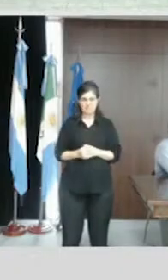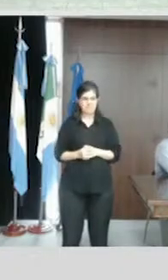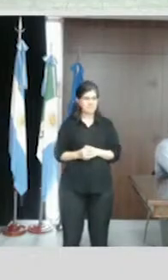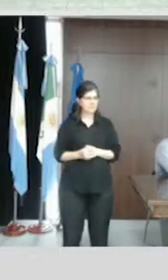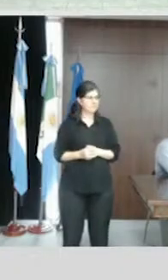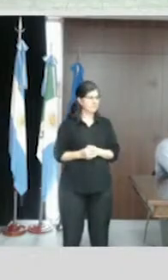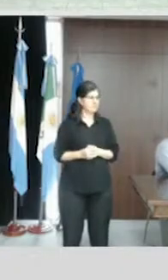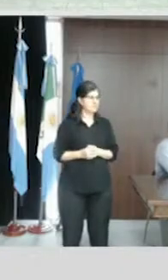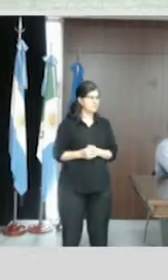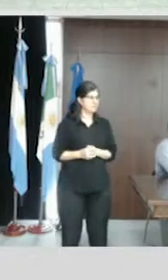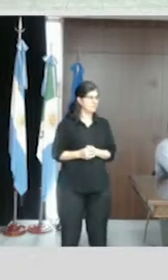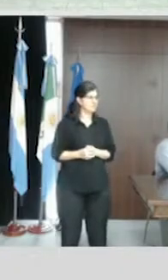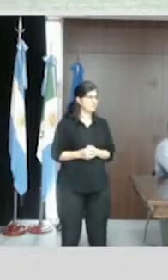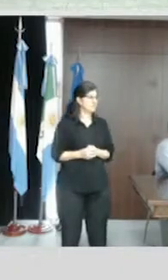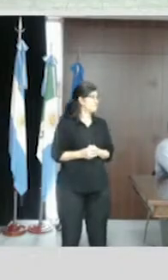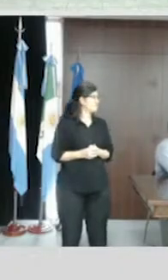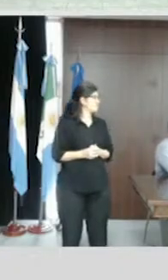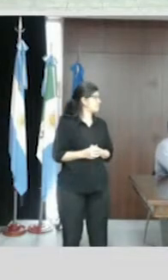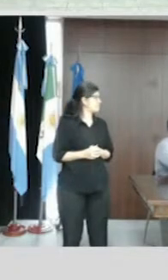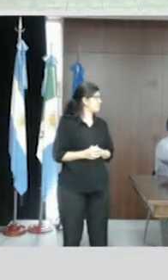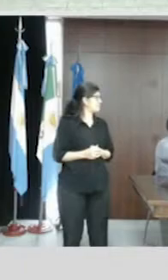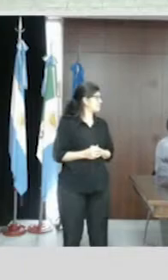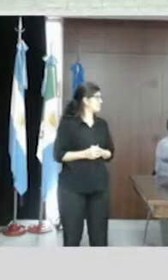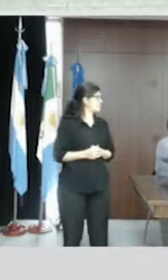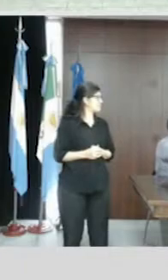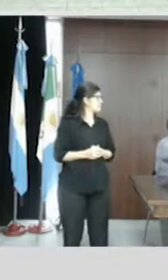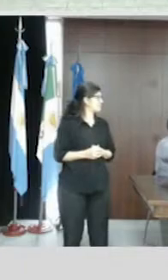quedan pocos minutos. Bueno, a ver con qué vamos.